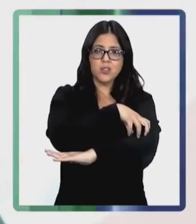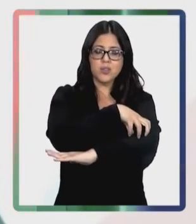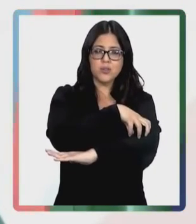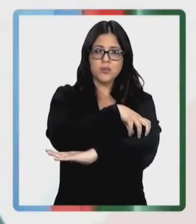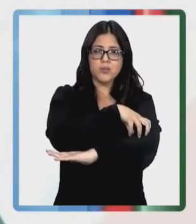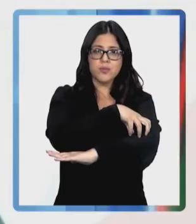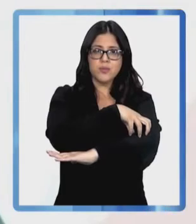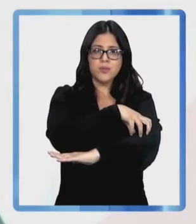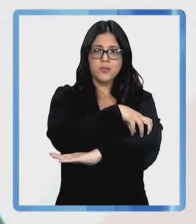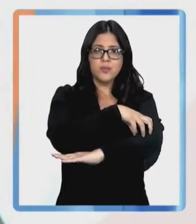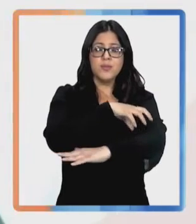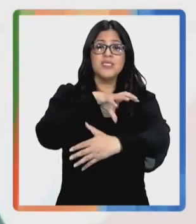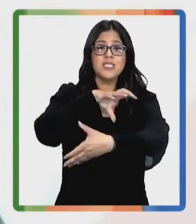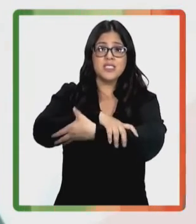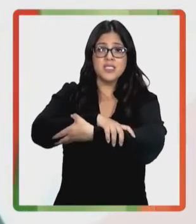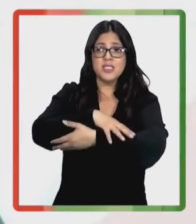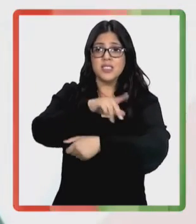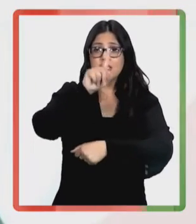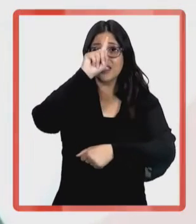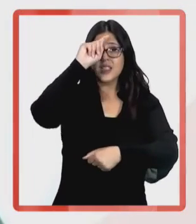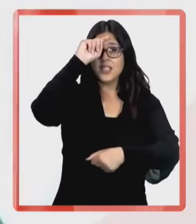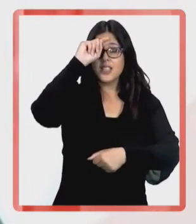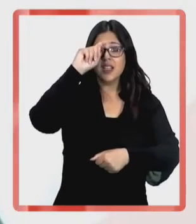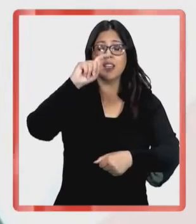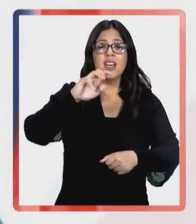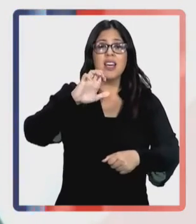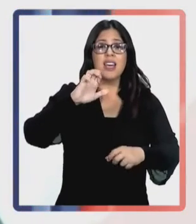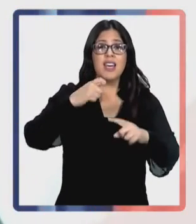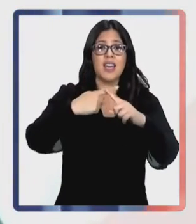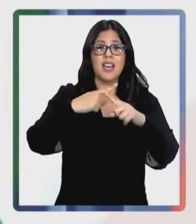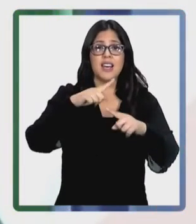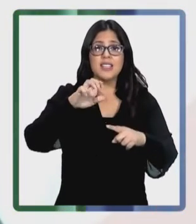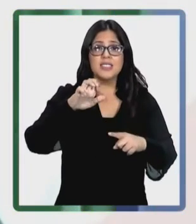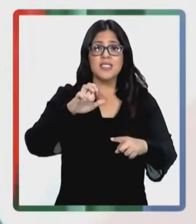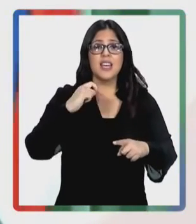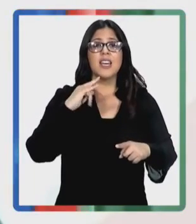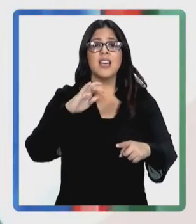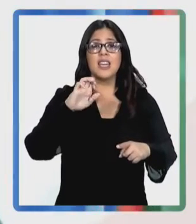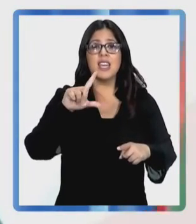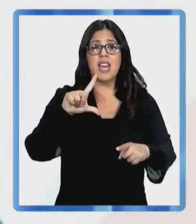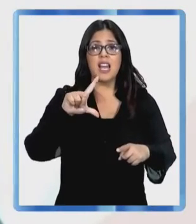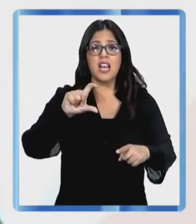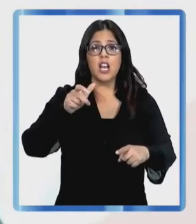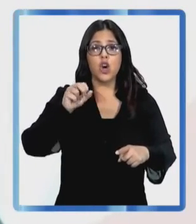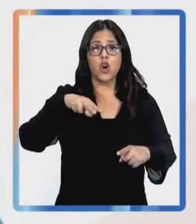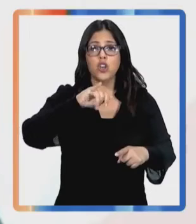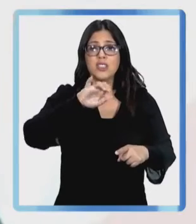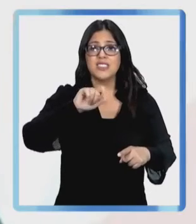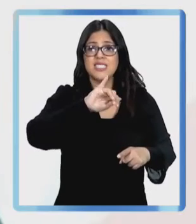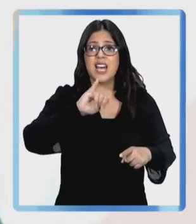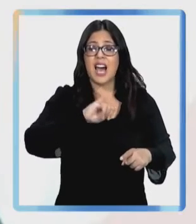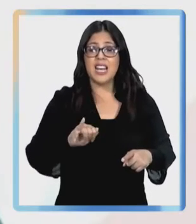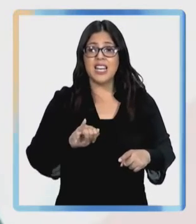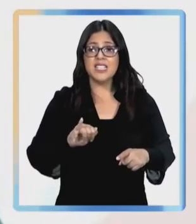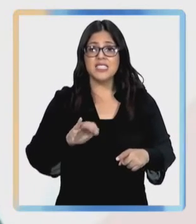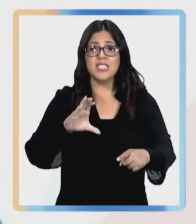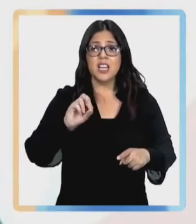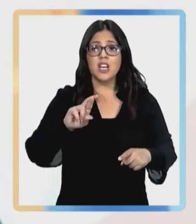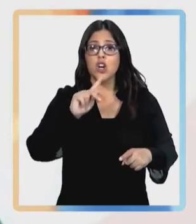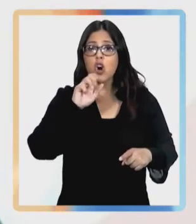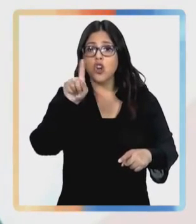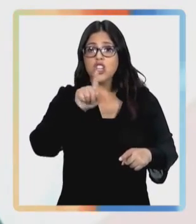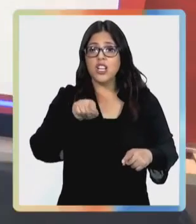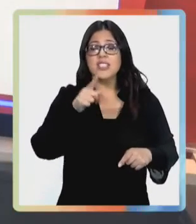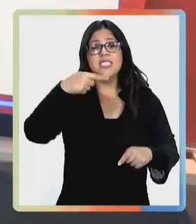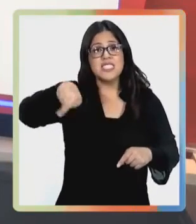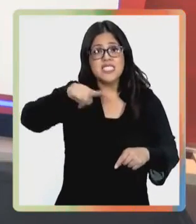porque tenemos un convenio con el Hospital Ezequiel González Cortés y ellos derivan niños tanto al centro de rehabilitación como